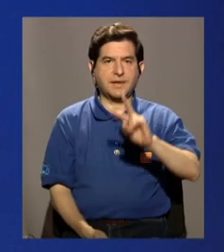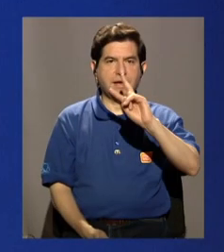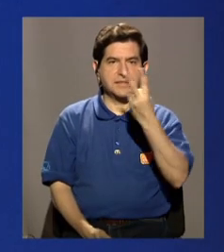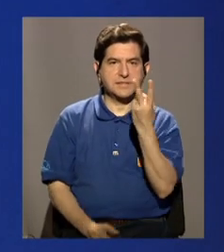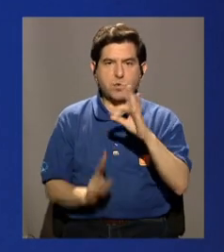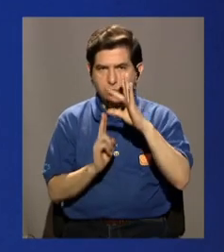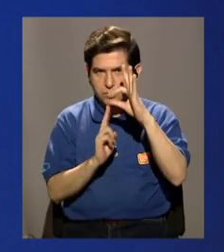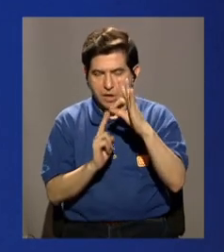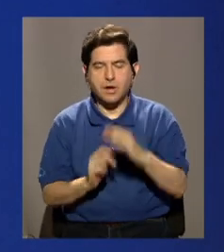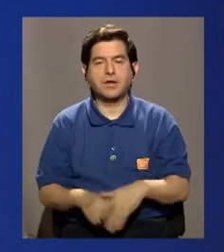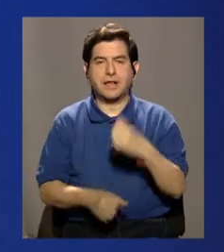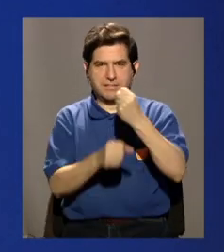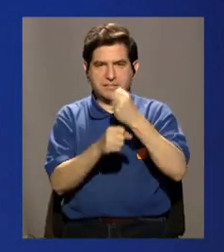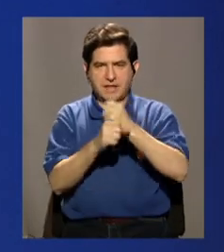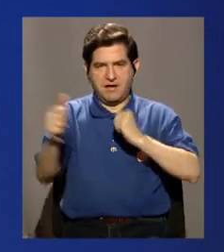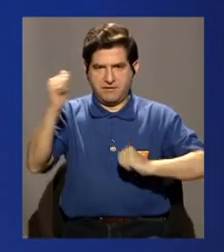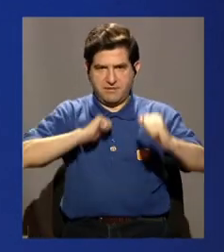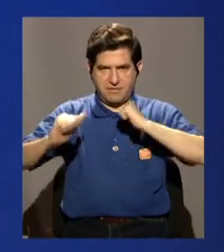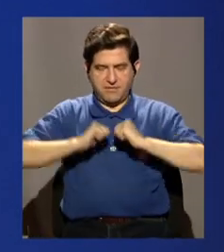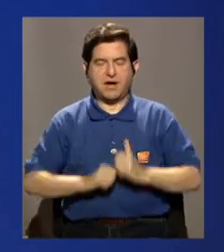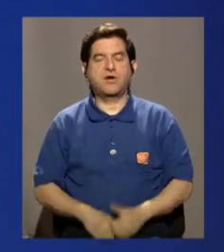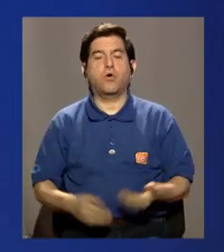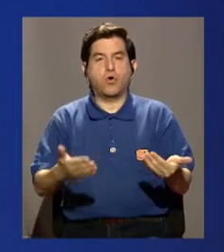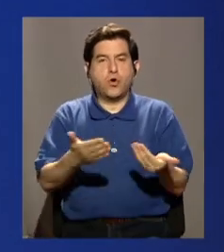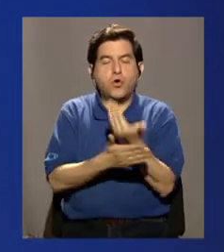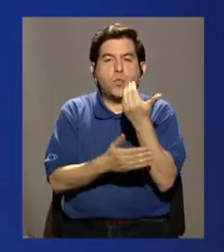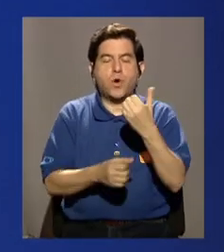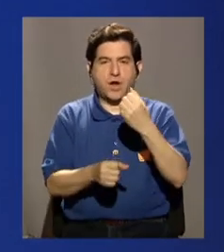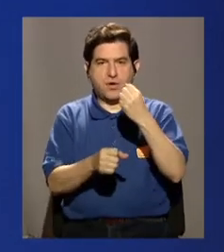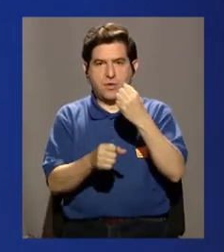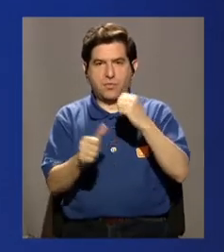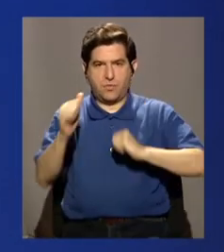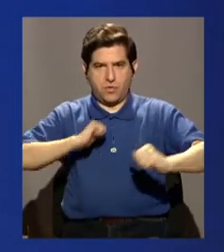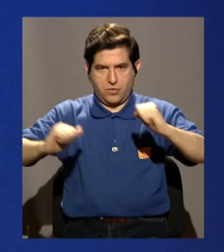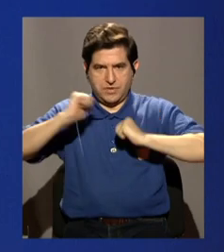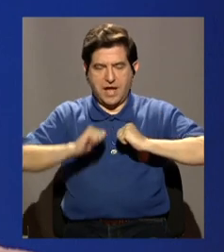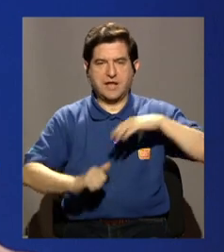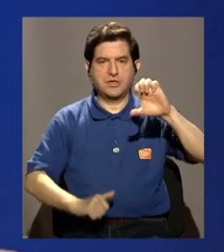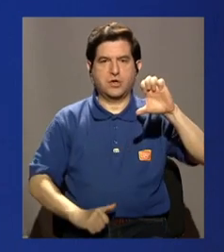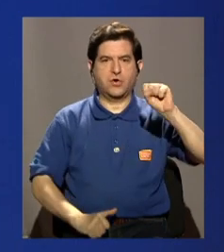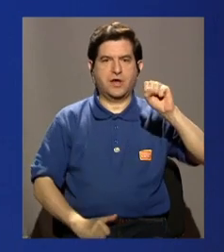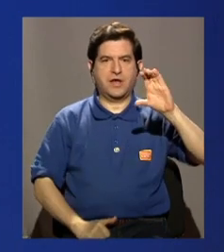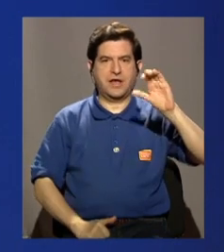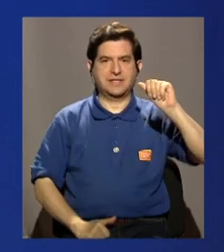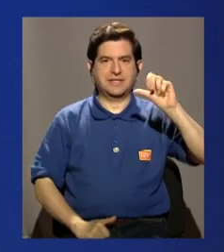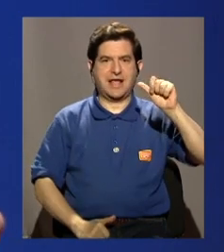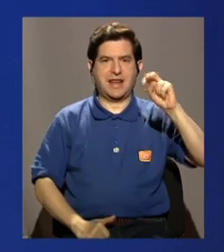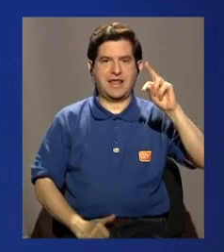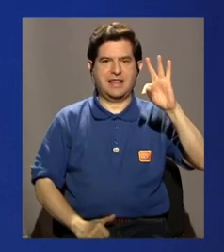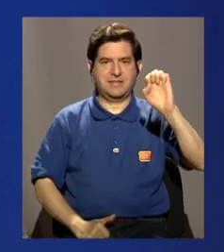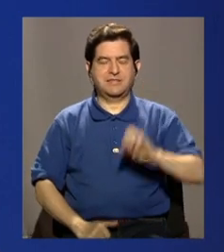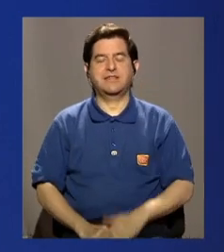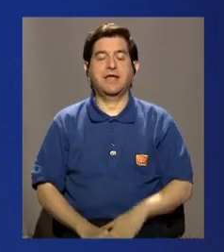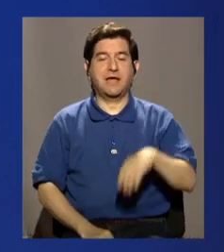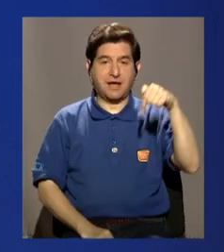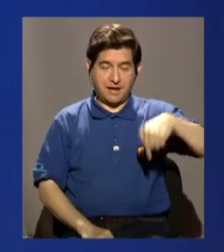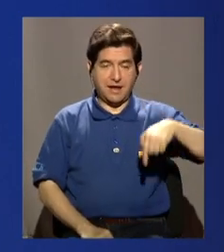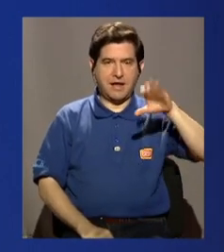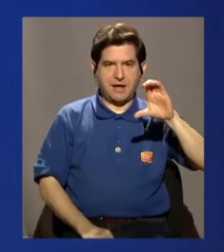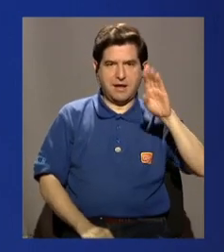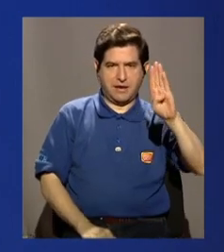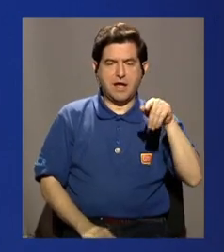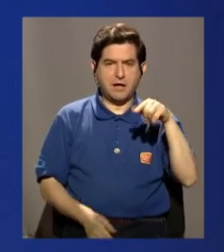la segunda oportunidad es una obra que está en cartelera en el nuevo teatro escalante hemos estado conversando con claudia barrionuevo quien